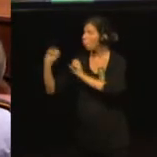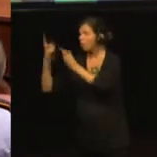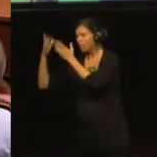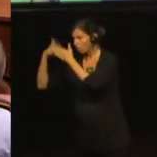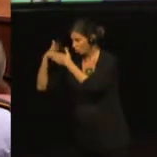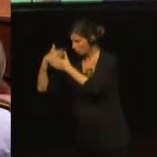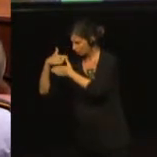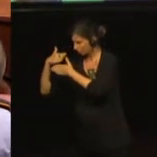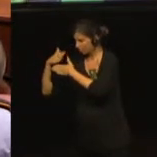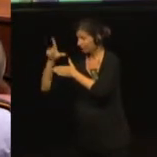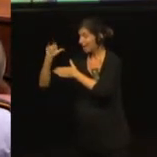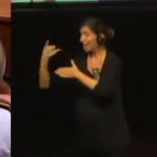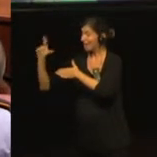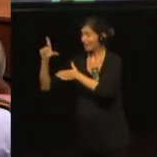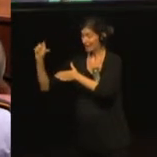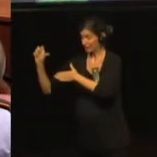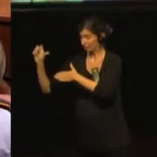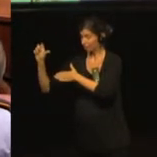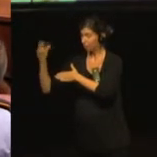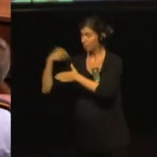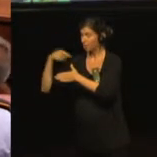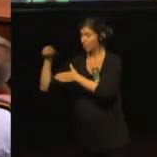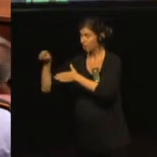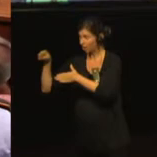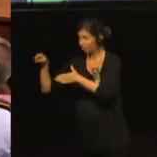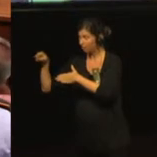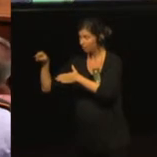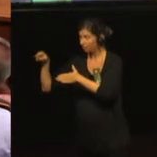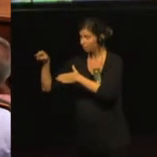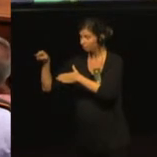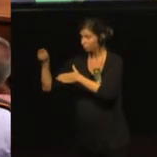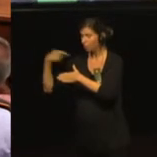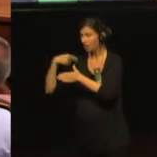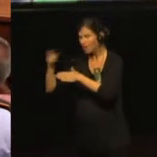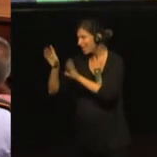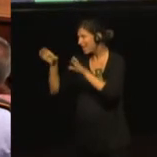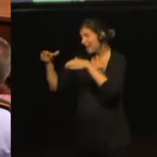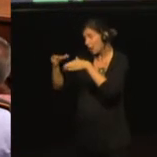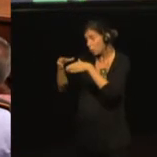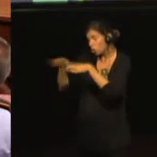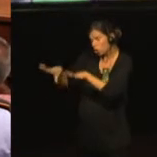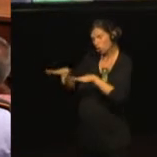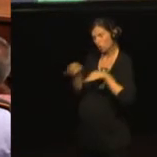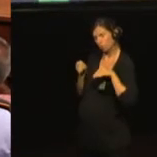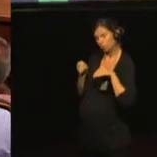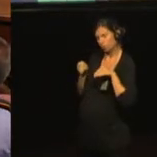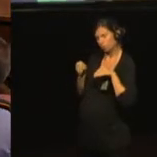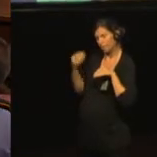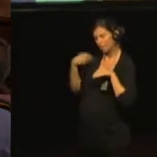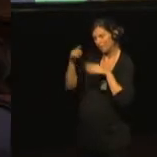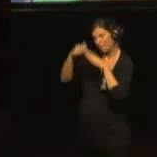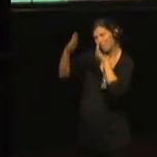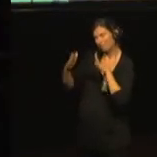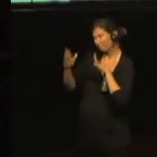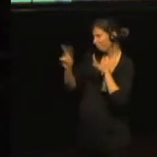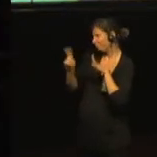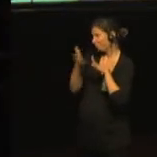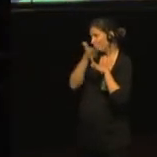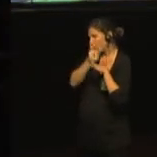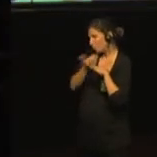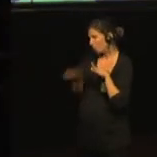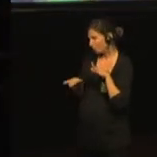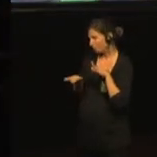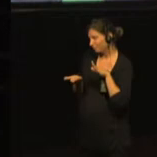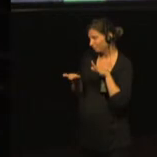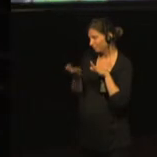única ocasión donde la reunión no fue acogida por la organización local y se pudo